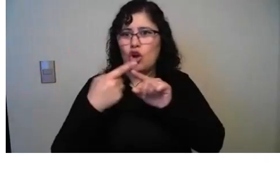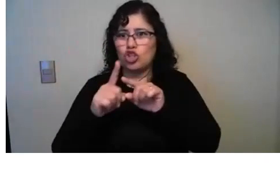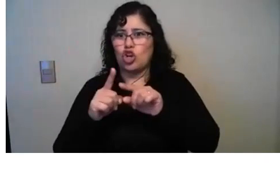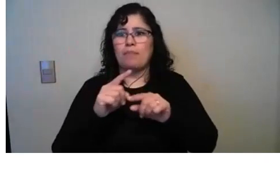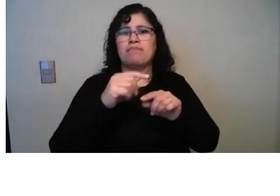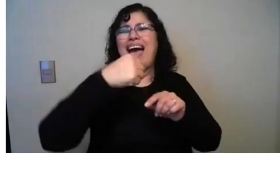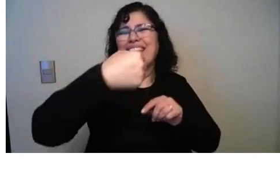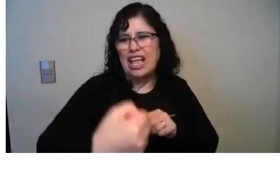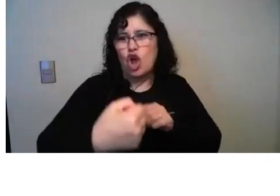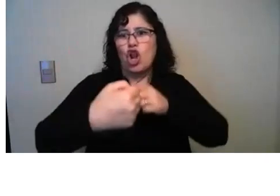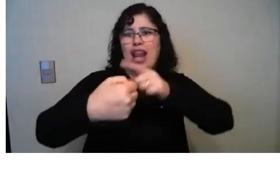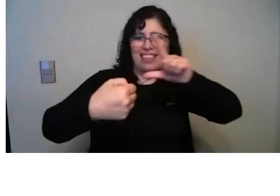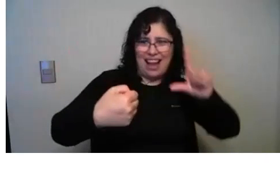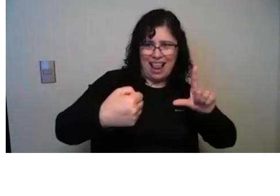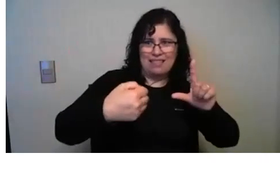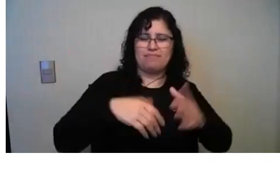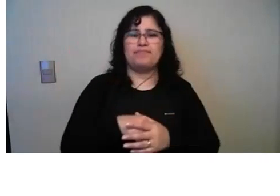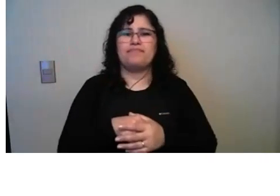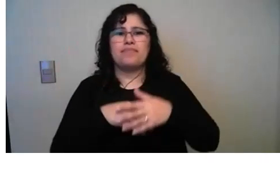Después tenemos unas fibras